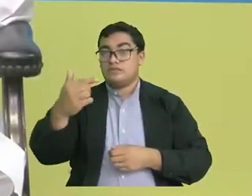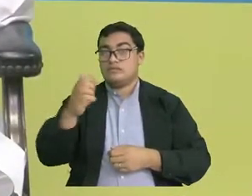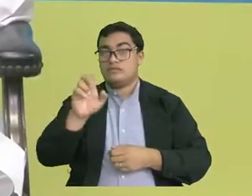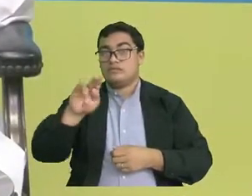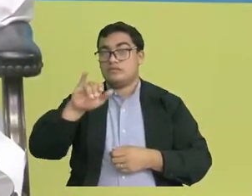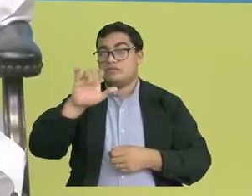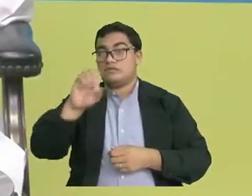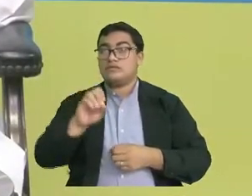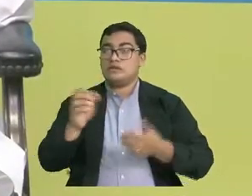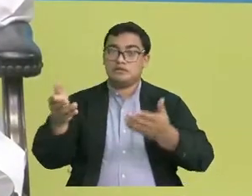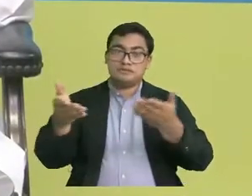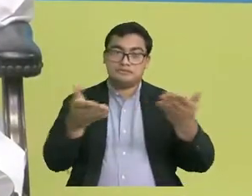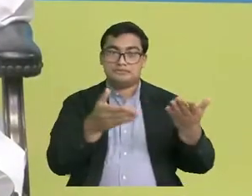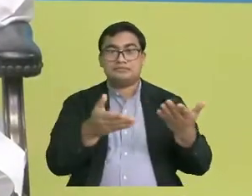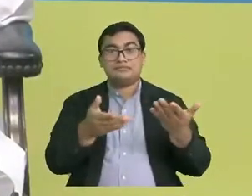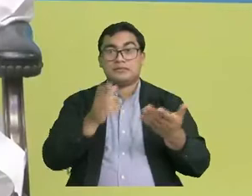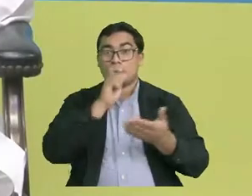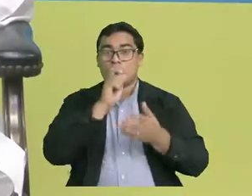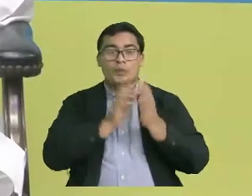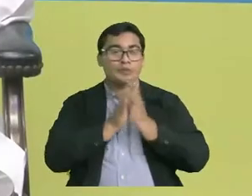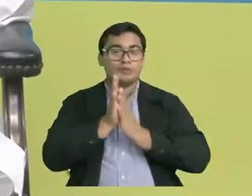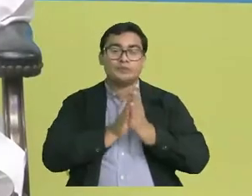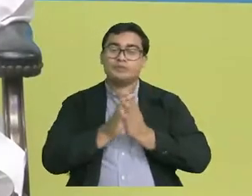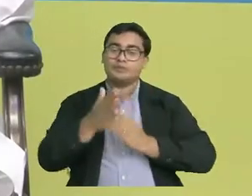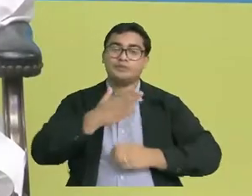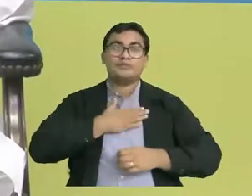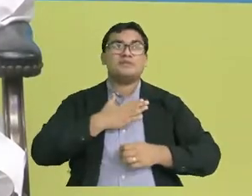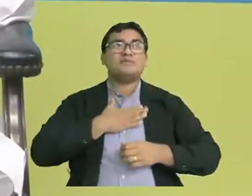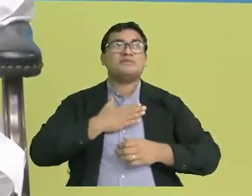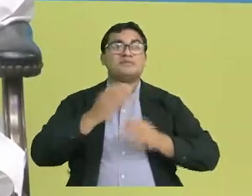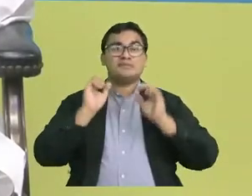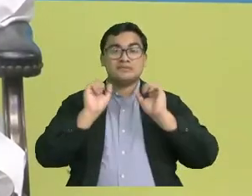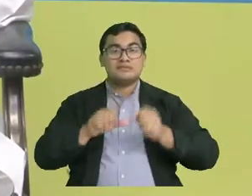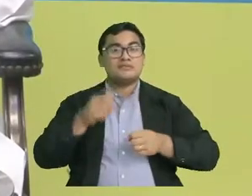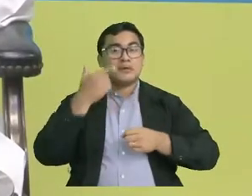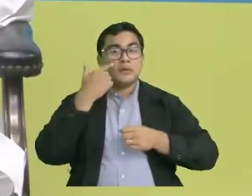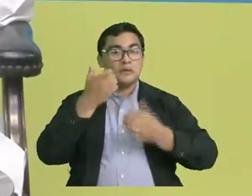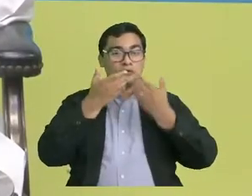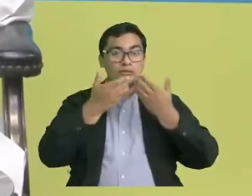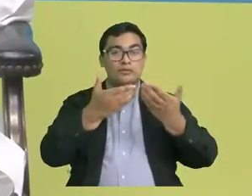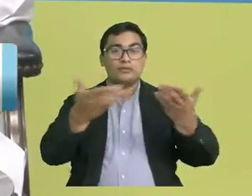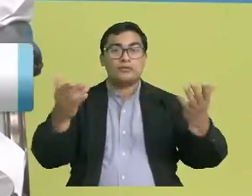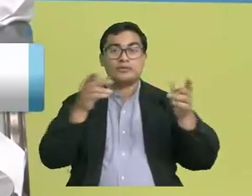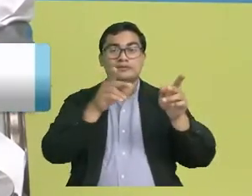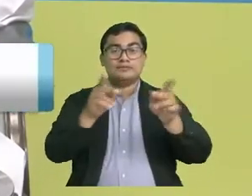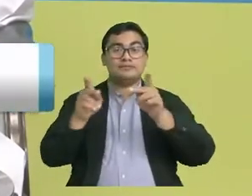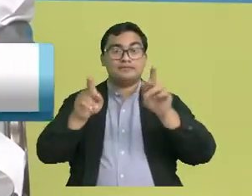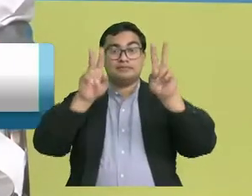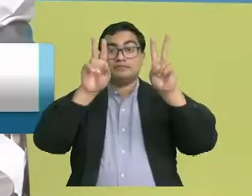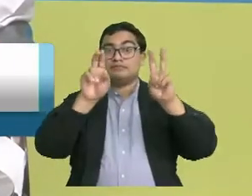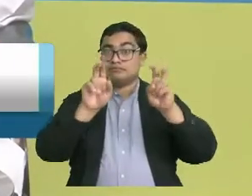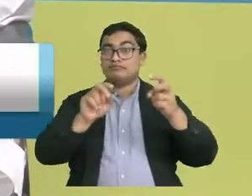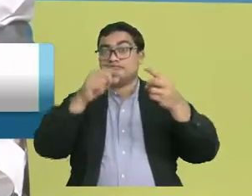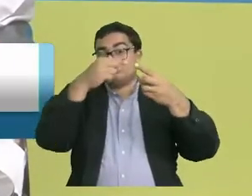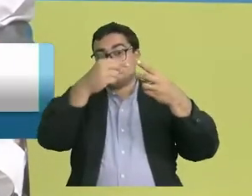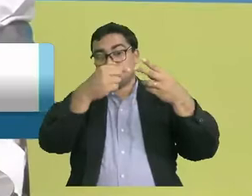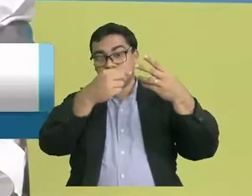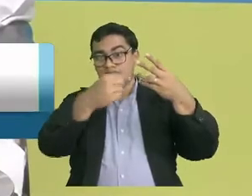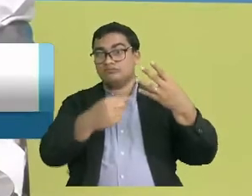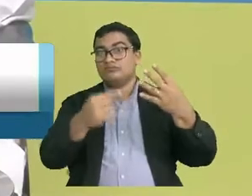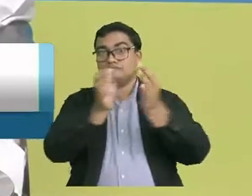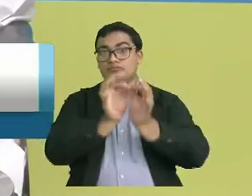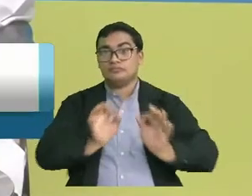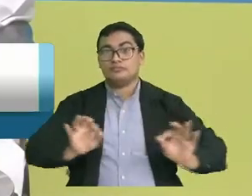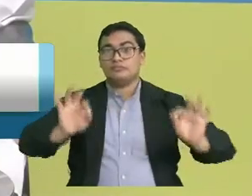tenerlo nuevamente. Igualmente para mí siempre estar aquí para dar a conocer a la población estos aspectos que son muy importantes.